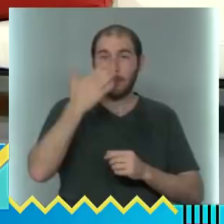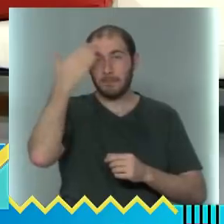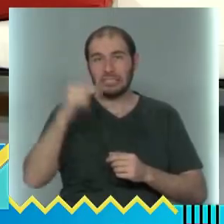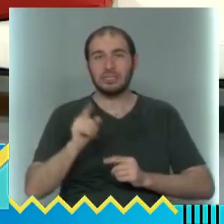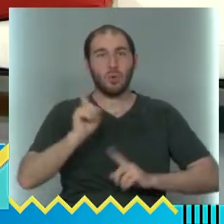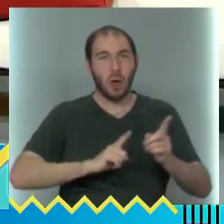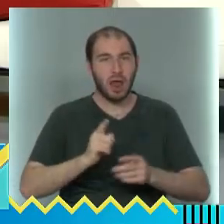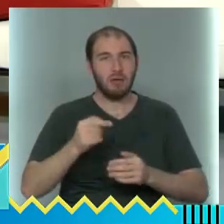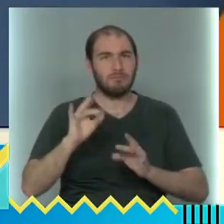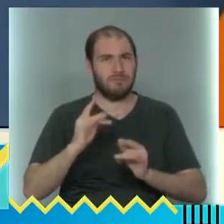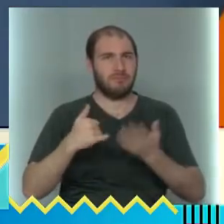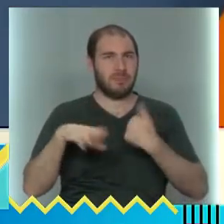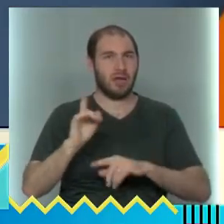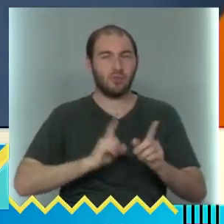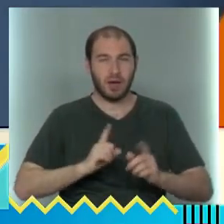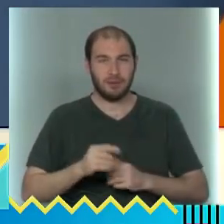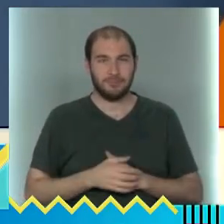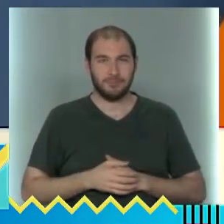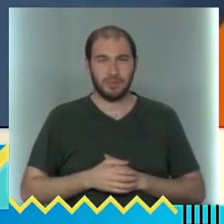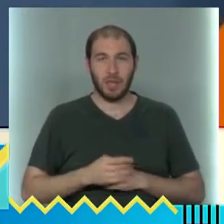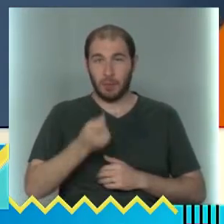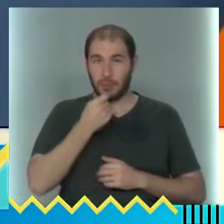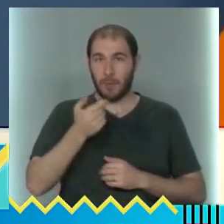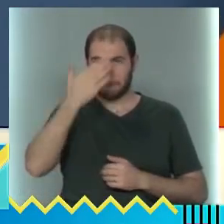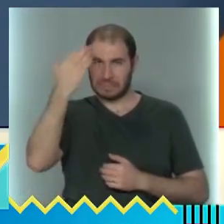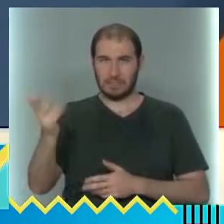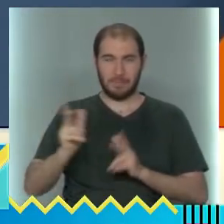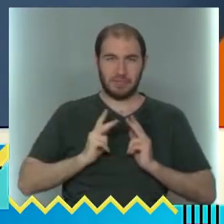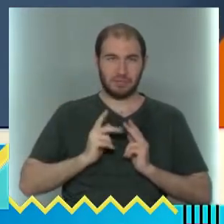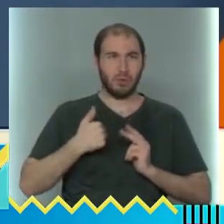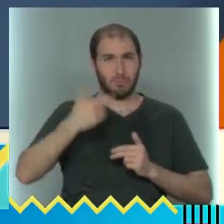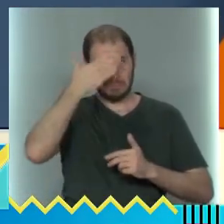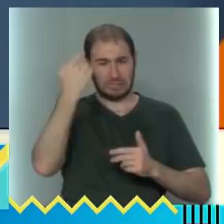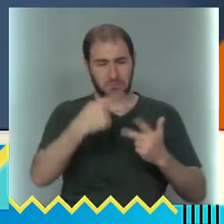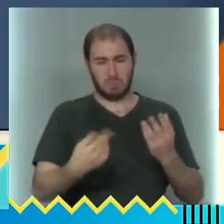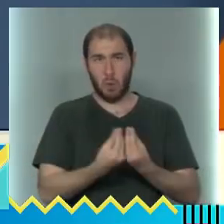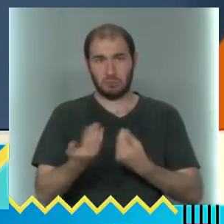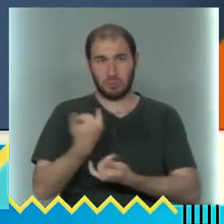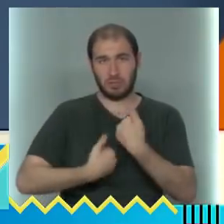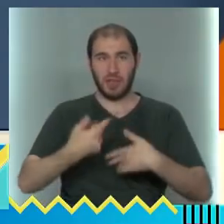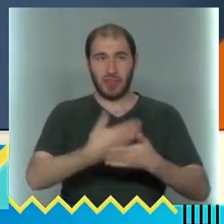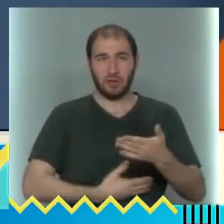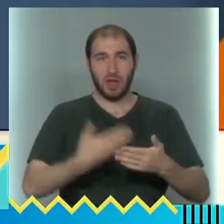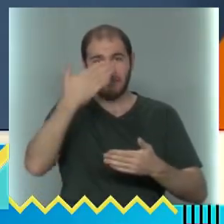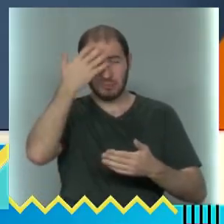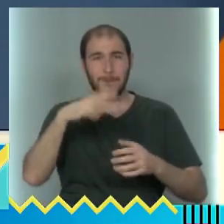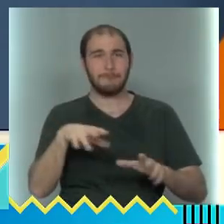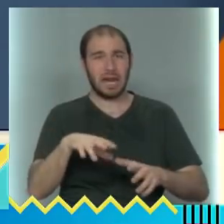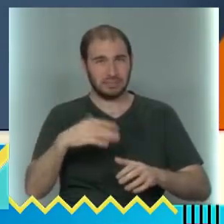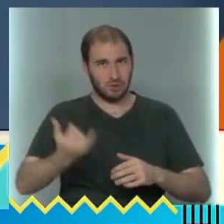paciente vive con mayor dificultad. Si a mí el paciente me dice, yo tengo muchos pacientes que yo les diagnostico que tienen enfermedad de